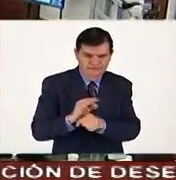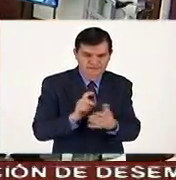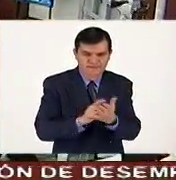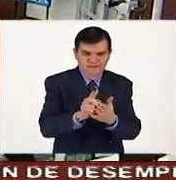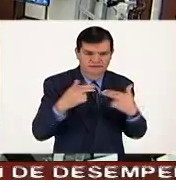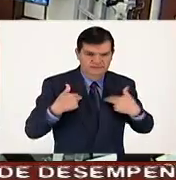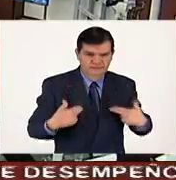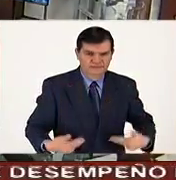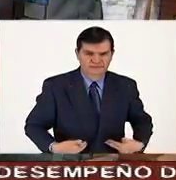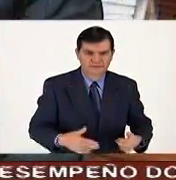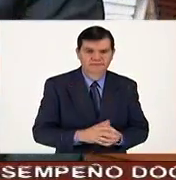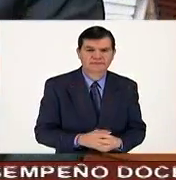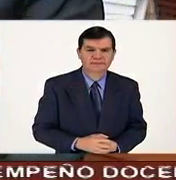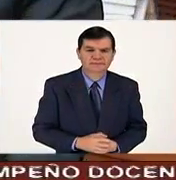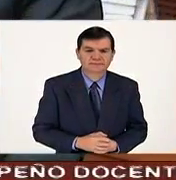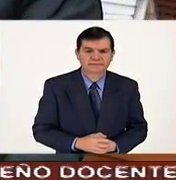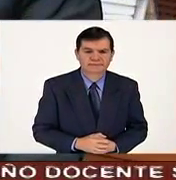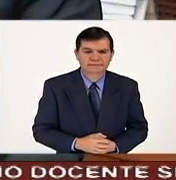derechos humanos.